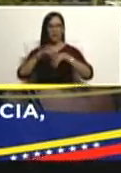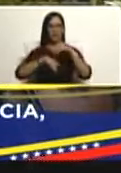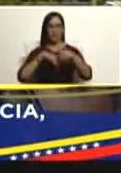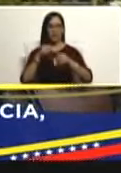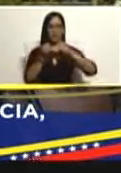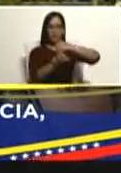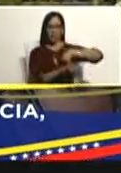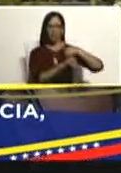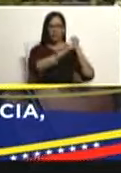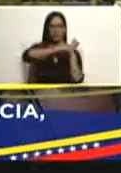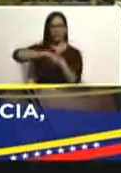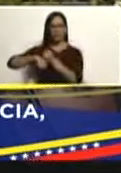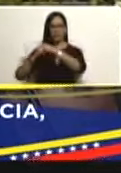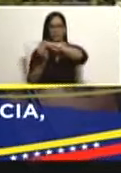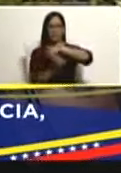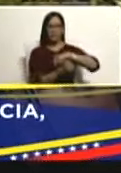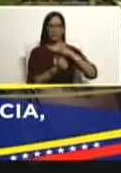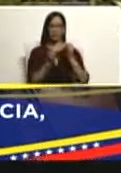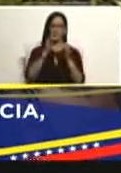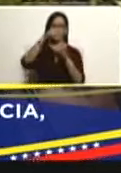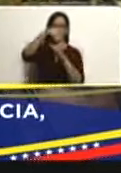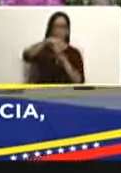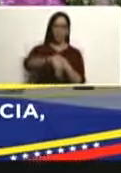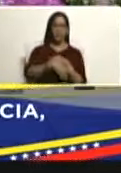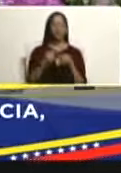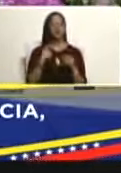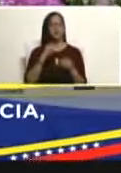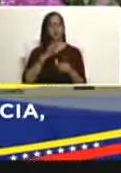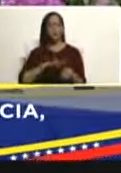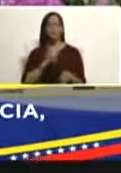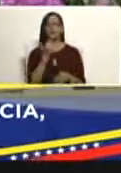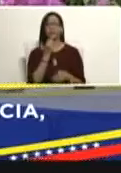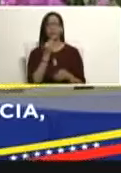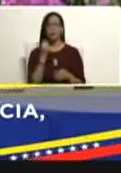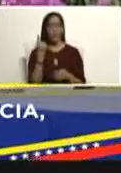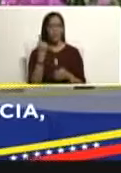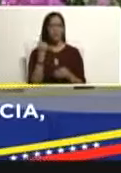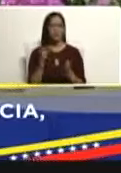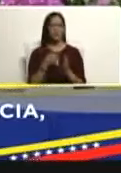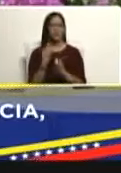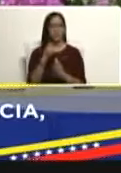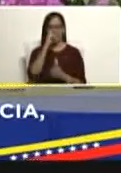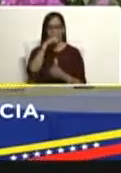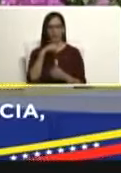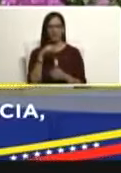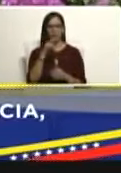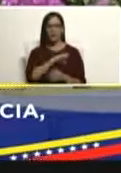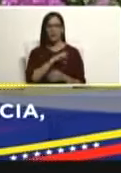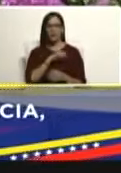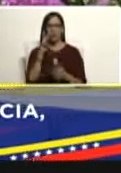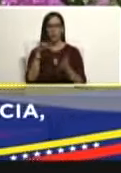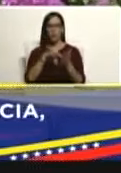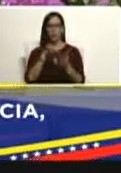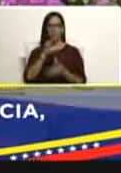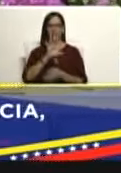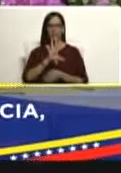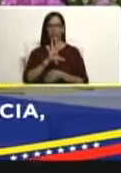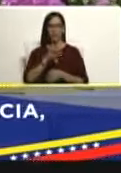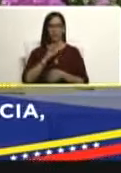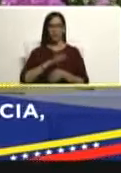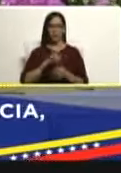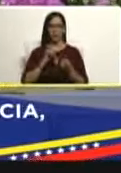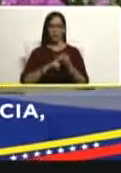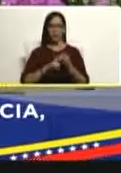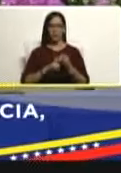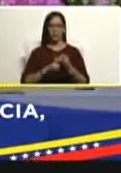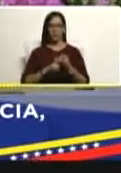que se hundió en el lago de Coatepeque. Yo estuve cerca una vez por allá, en el año enero 2005, estuve por allá con Silvia. Ajá.